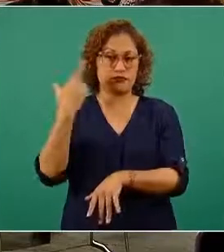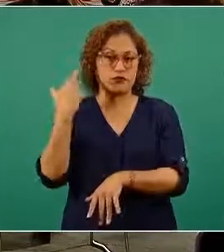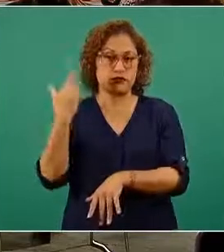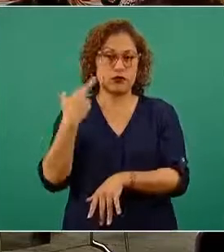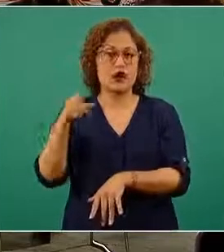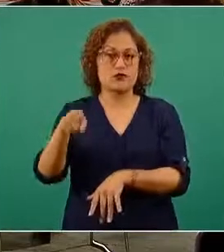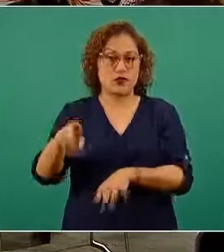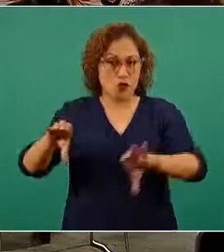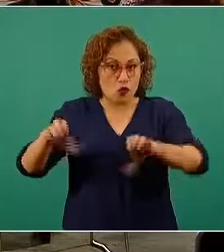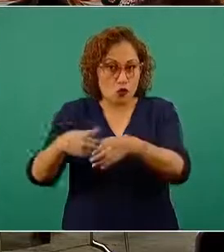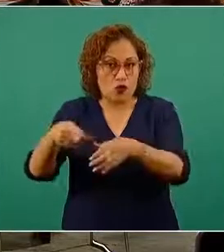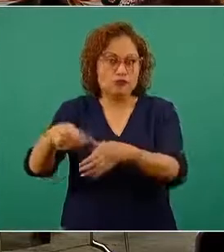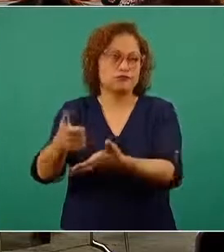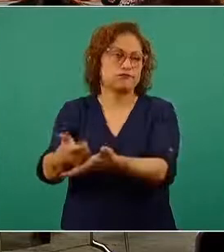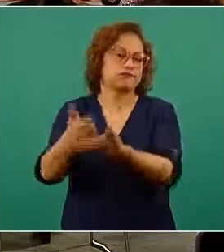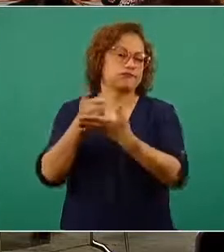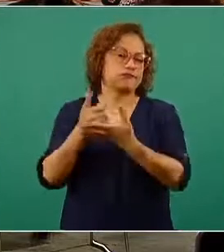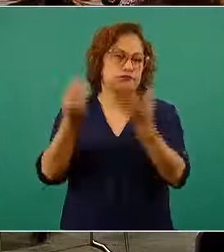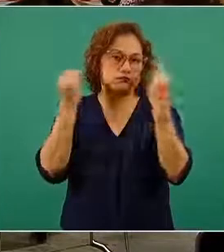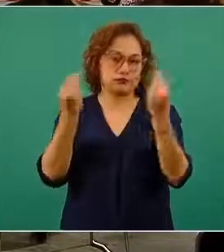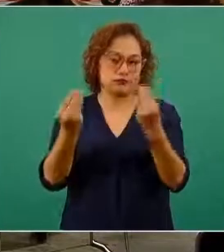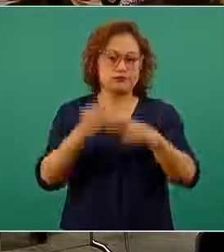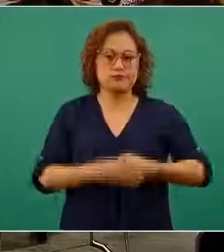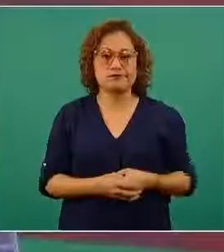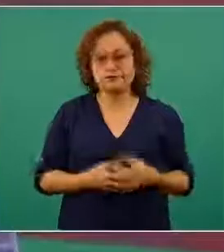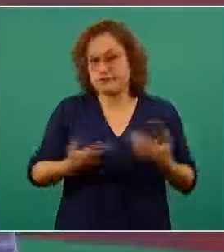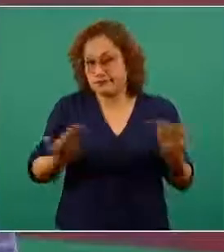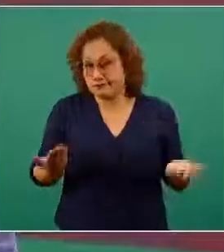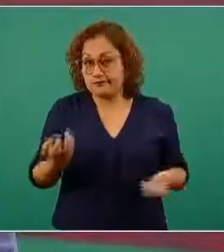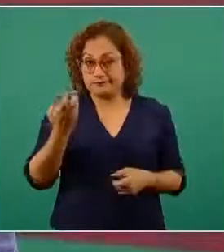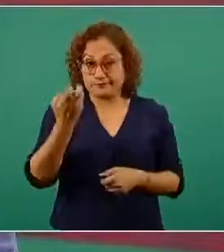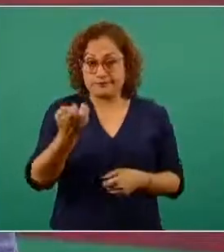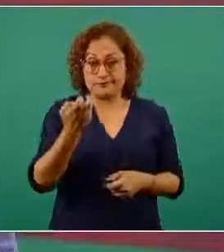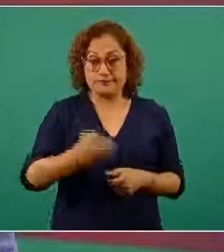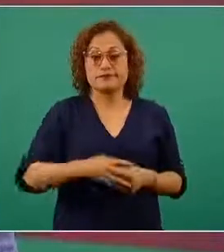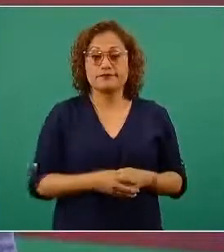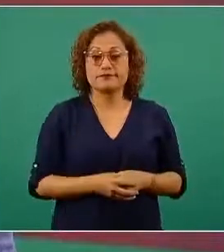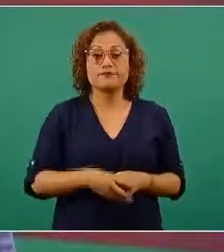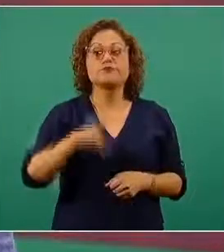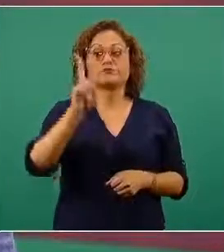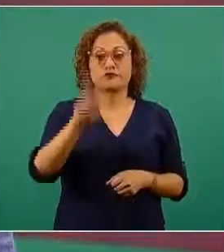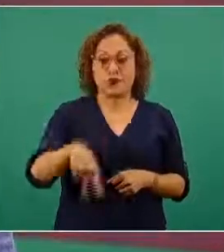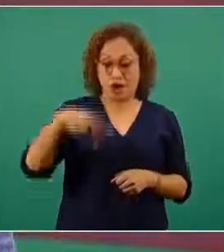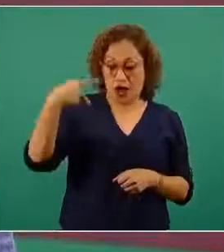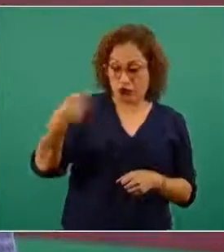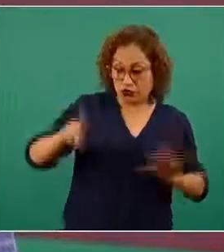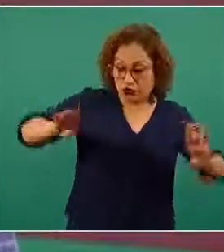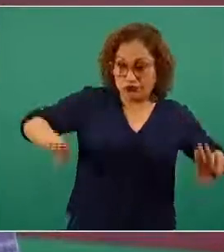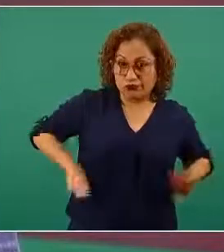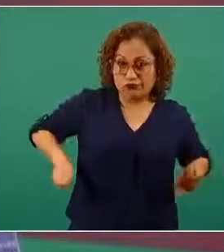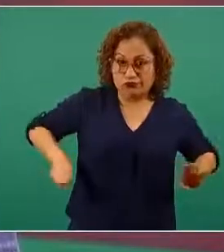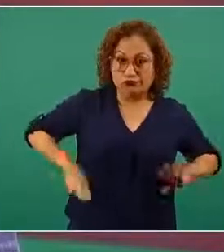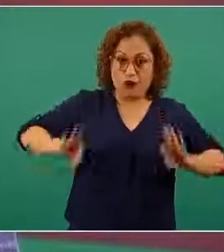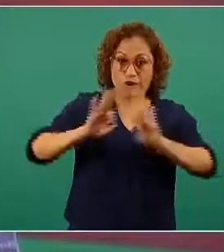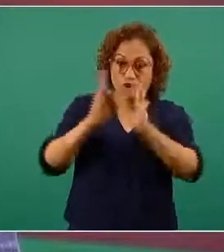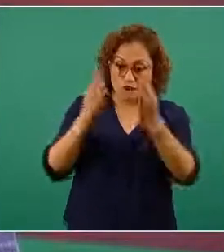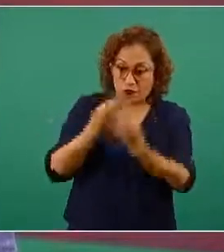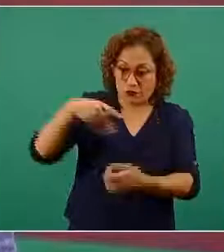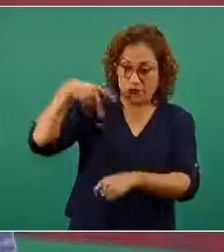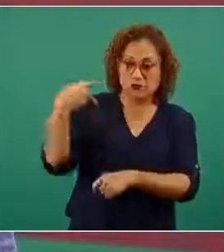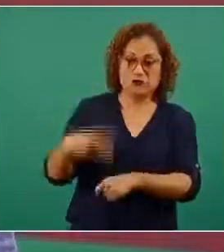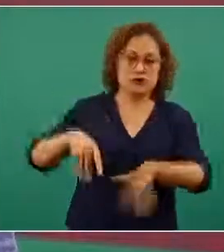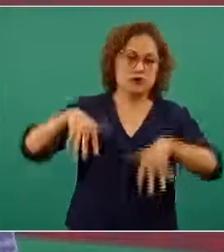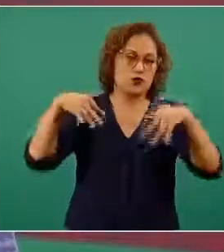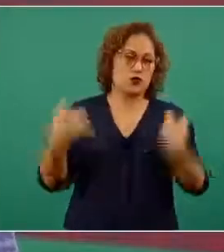través de estas radios comunitarias. En fin, es un esquema muy enriquecedor, creo que muy ilustrativo de lo que se logra